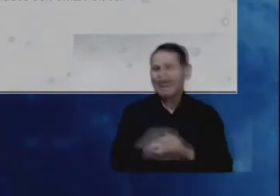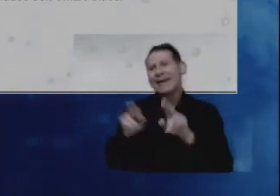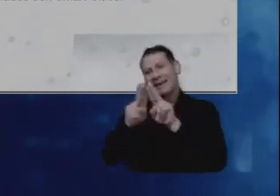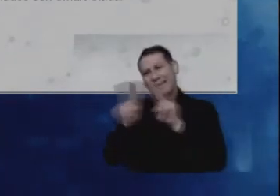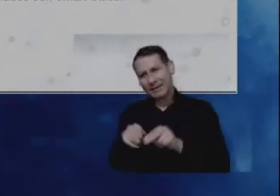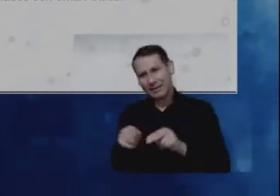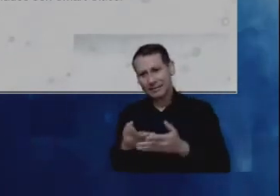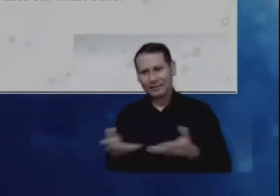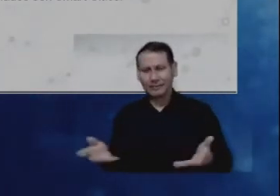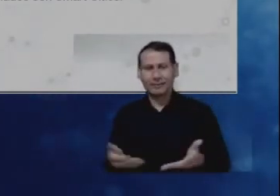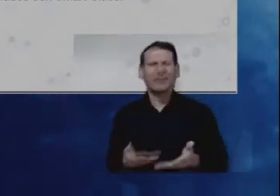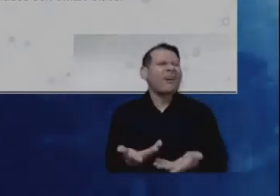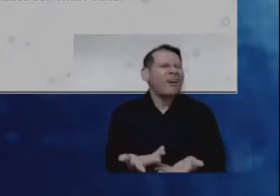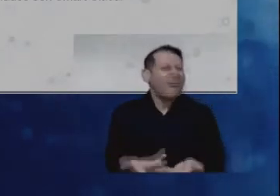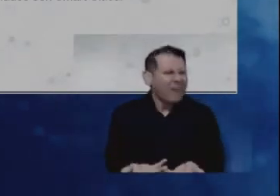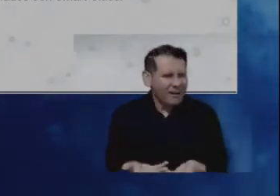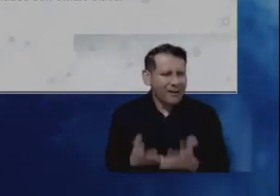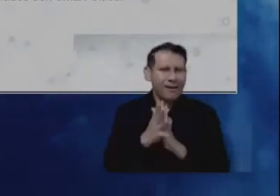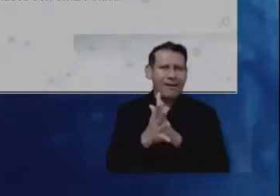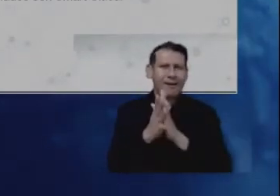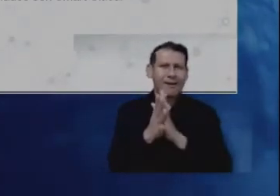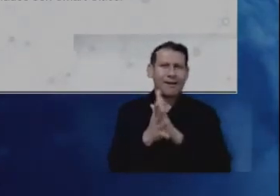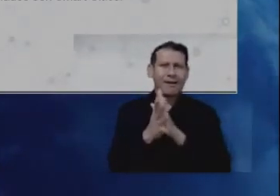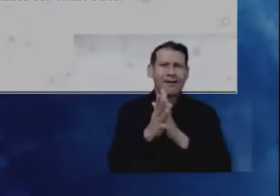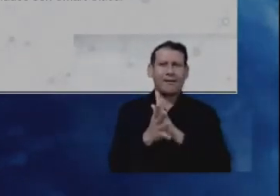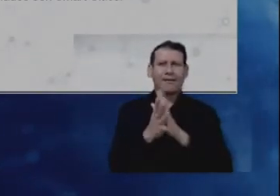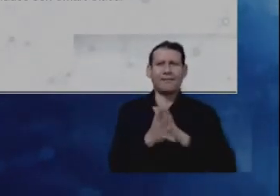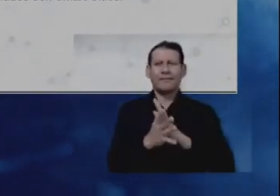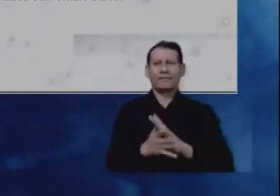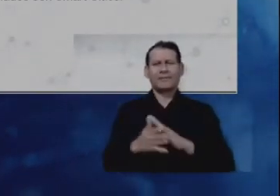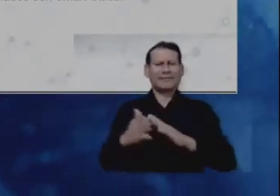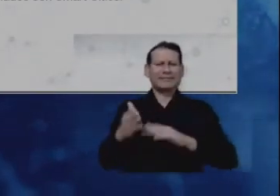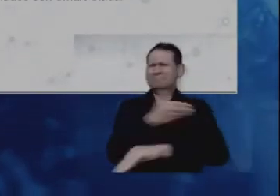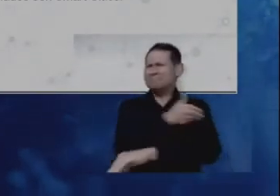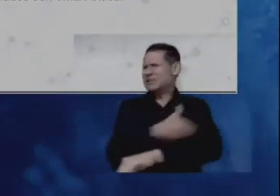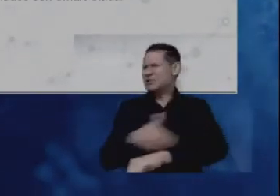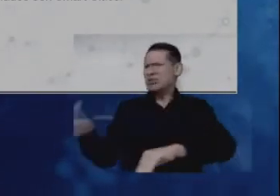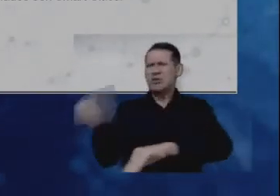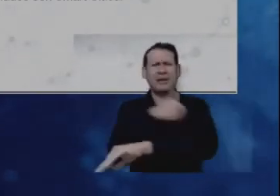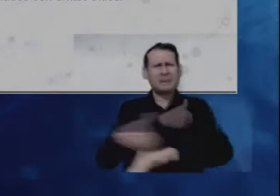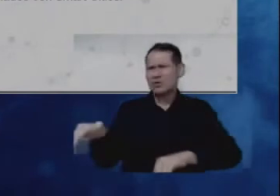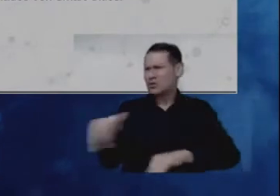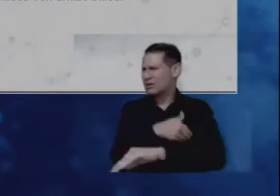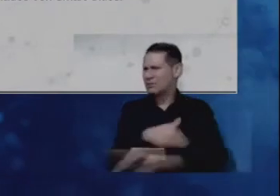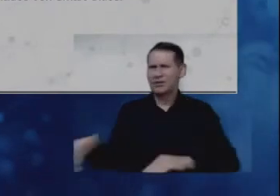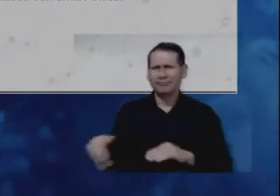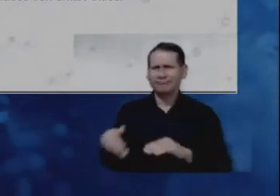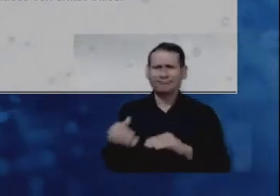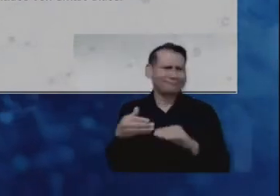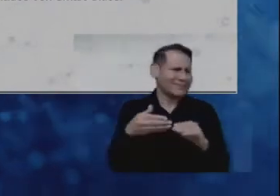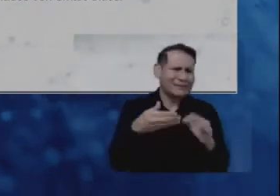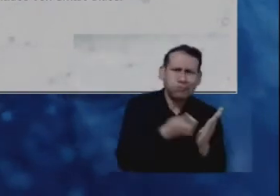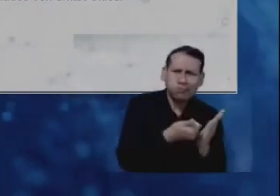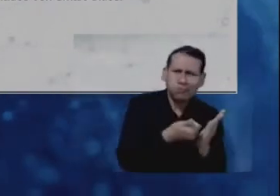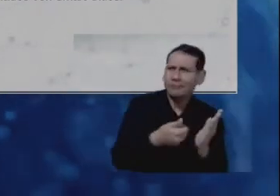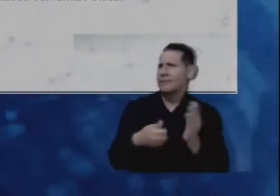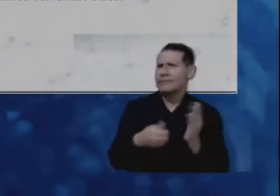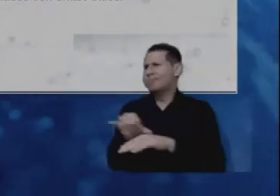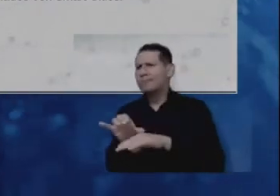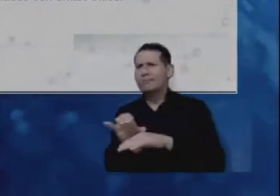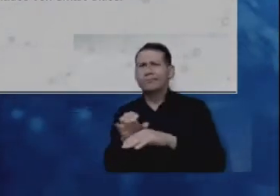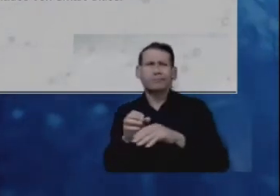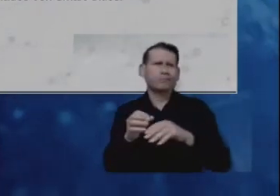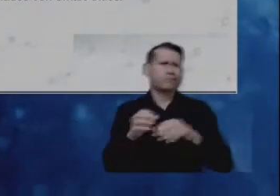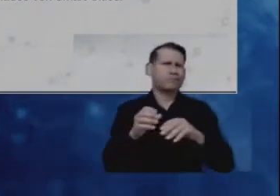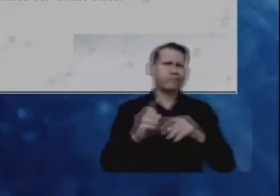millones de objetos conectados que necesariamente van a necesitar que haya un mayor